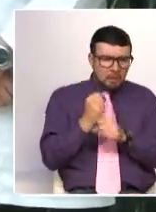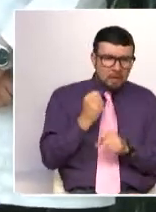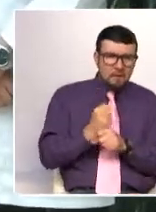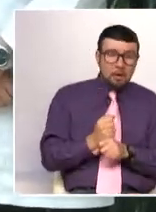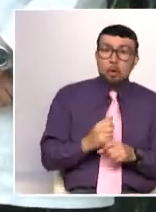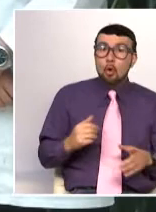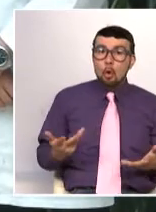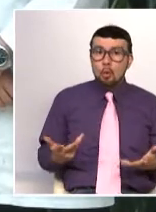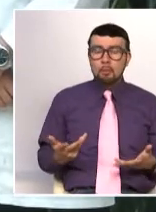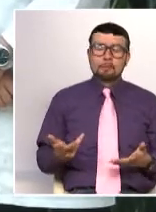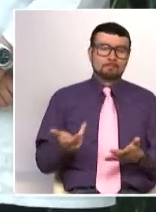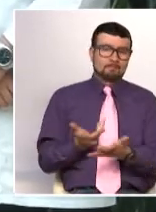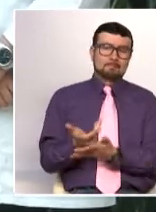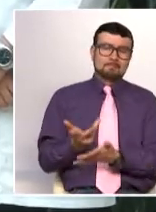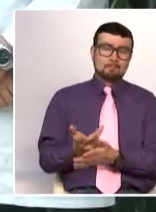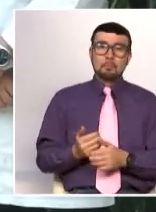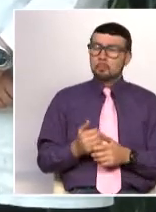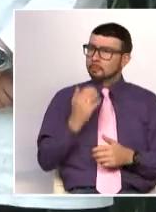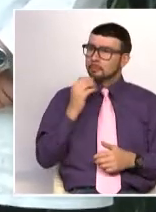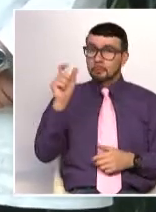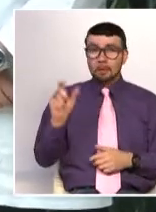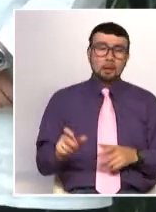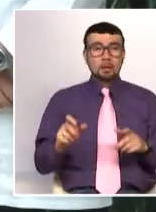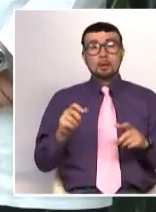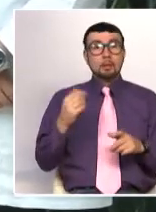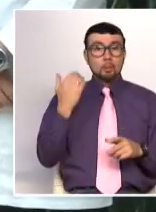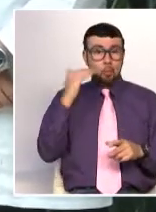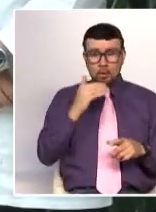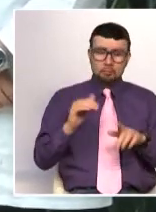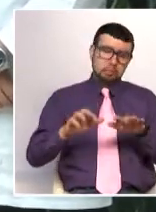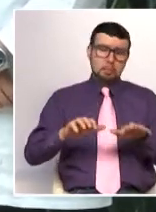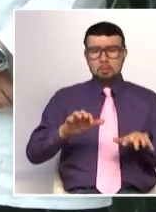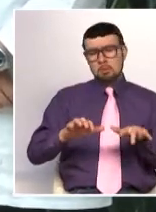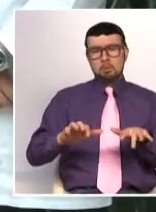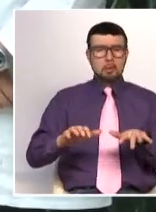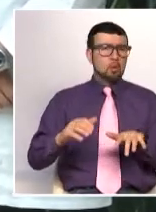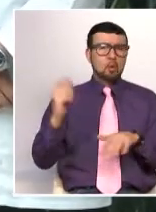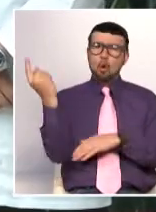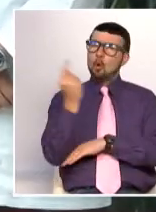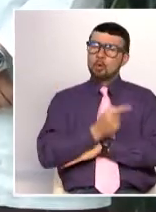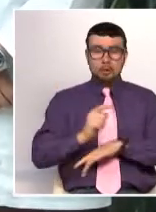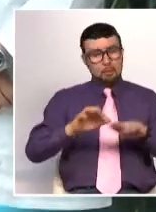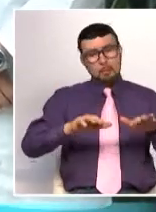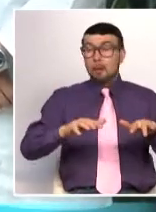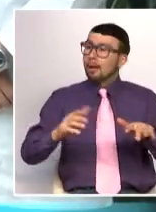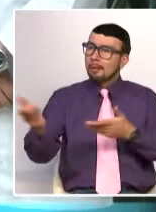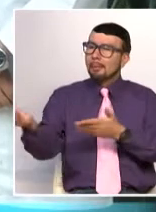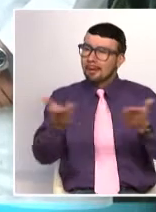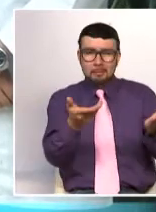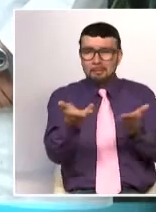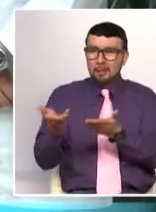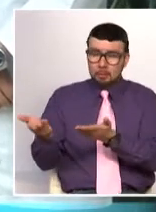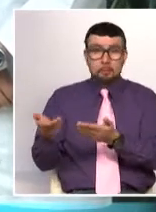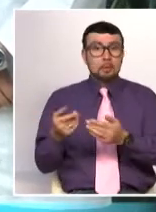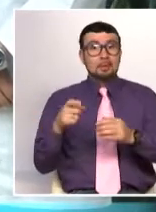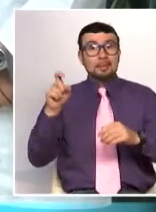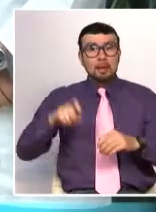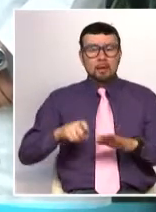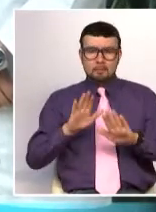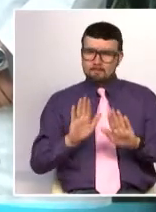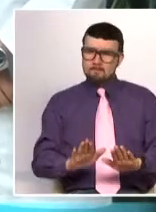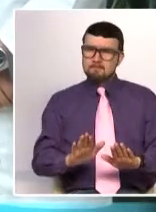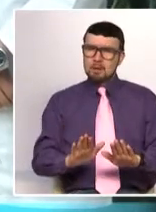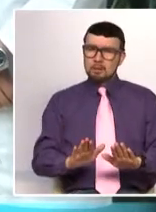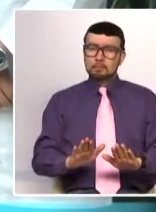debe hacer esa pausa entonces por ejemplo las secretarias que están constantemente sentadas atendiendo público deben hacer un time en el trabajo